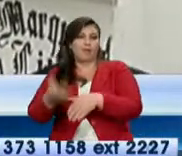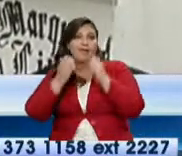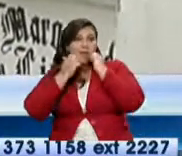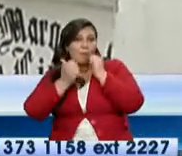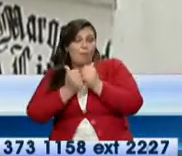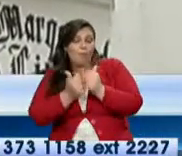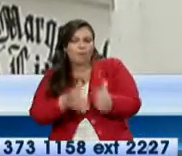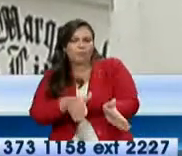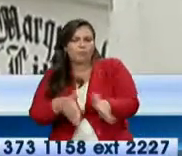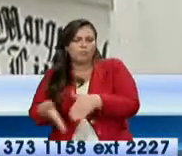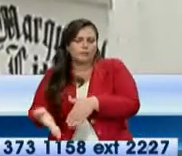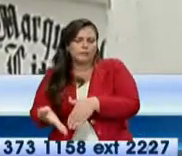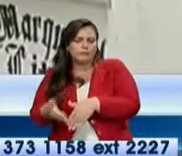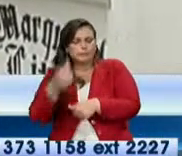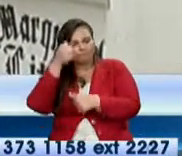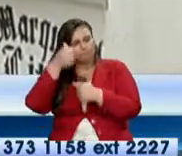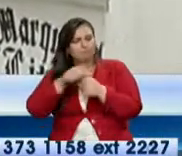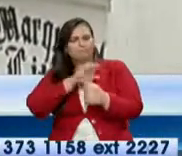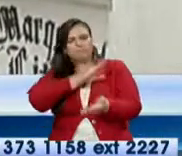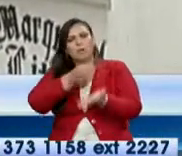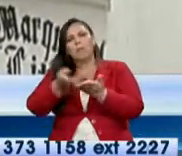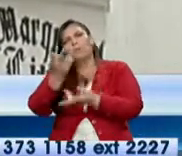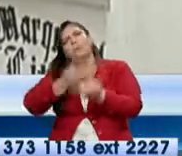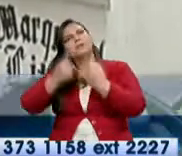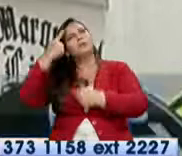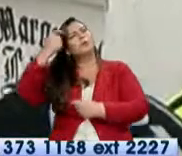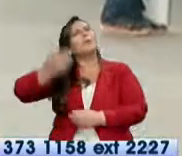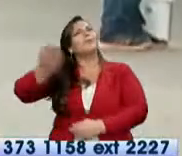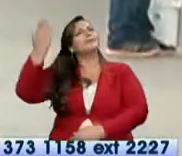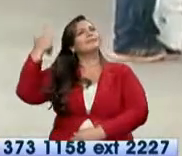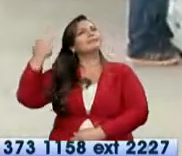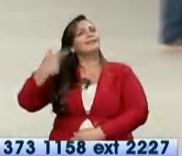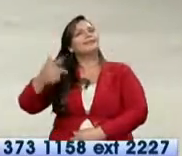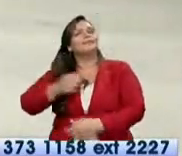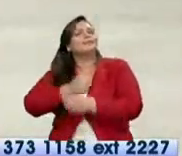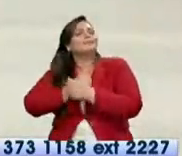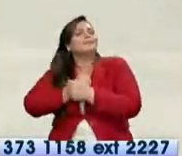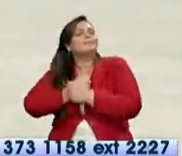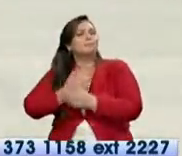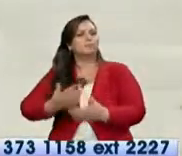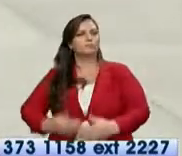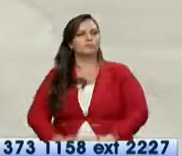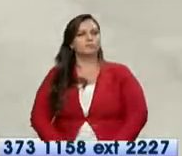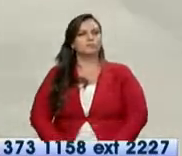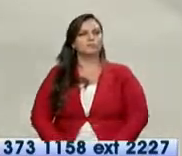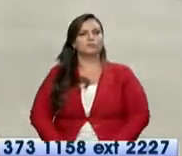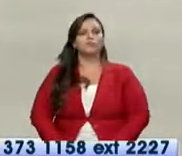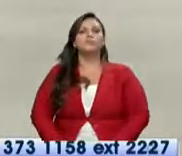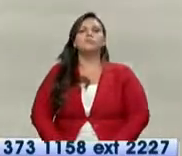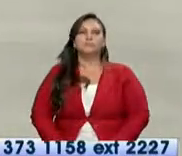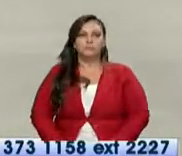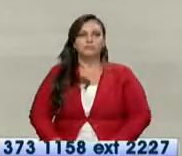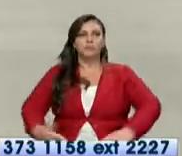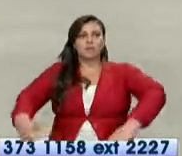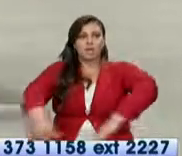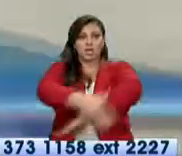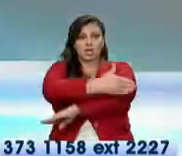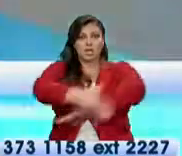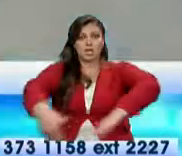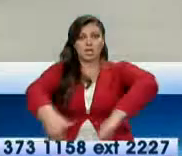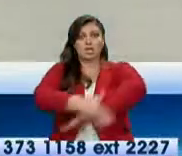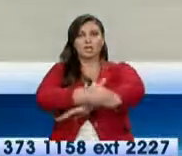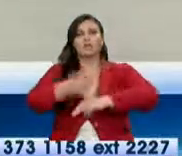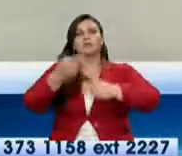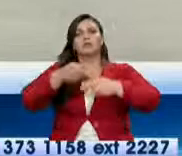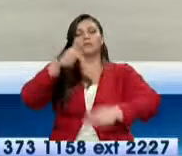buenos momentos y bonitos que ha tenido uno con el ser que se fue. La calle Pedro Menéndez Gilbert fue cerrada al tránsito para resguardar